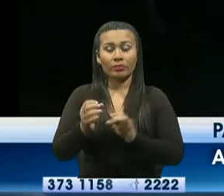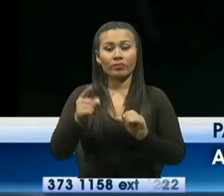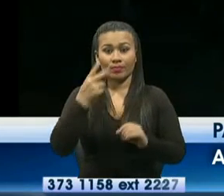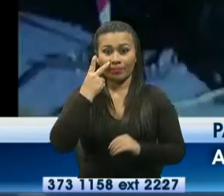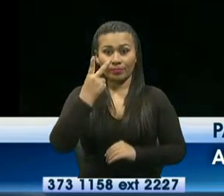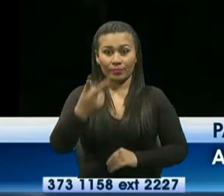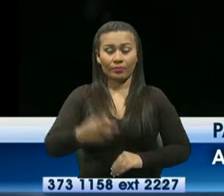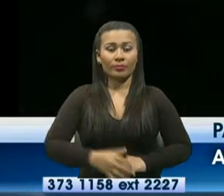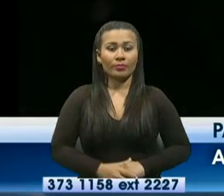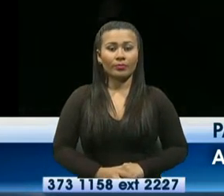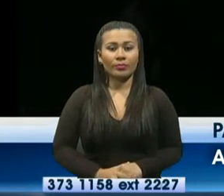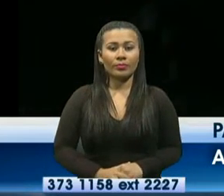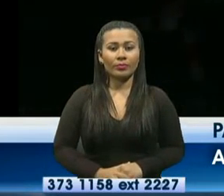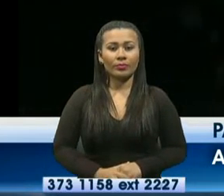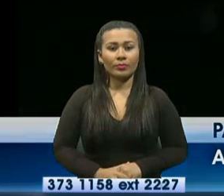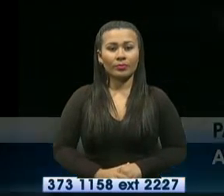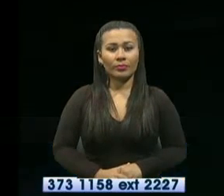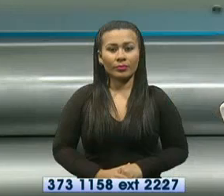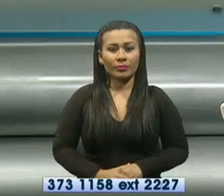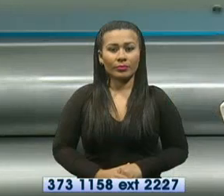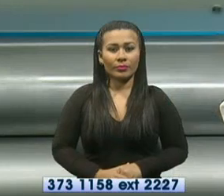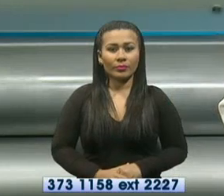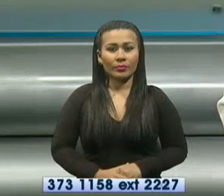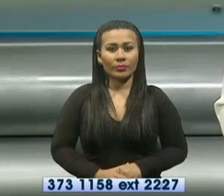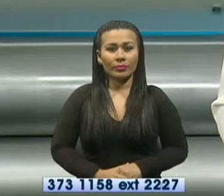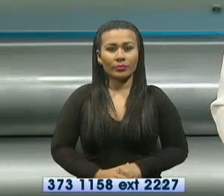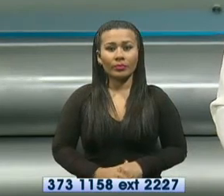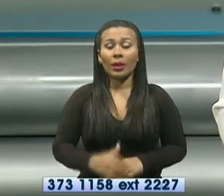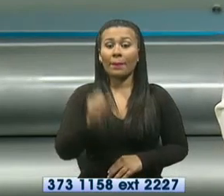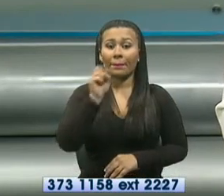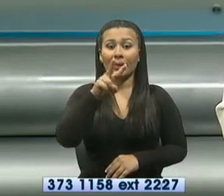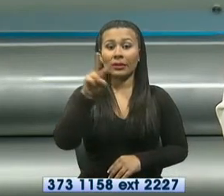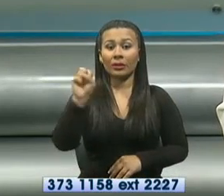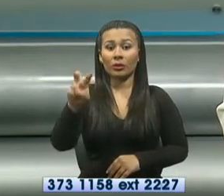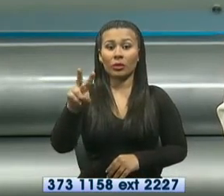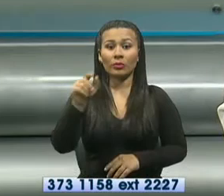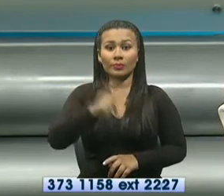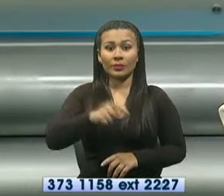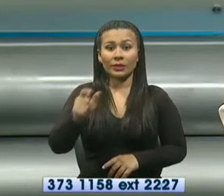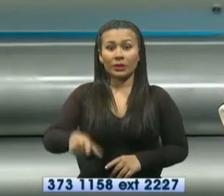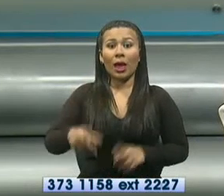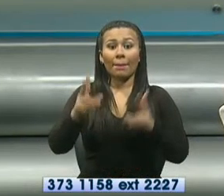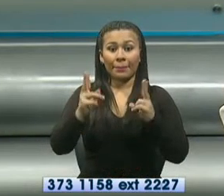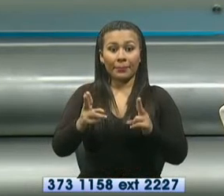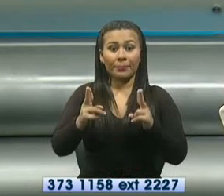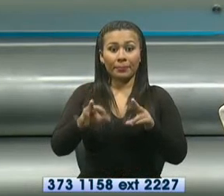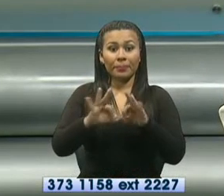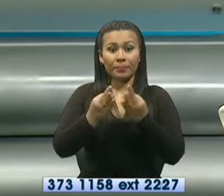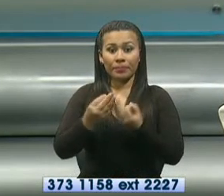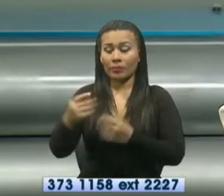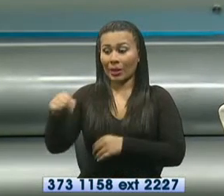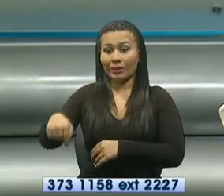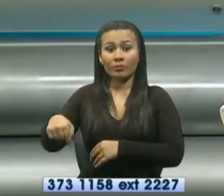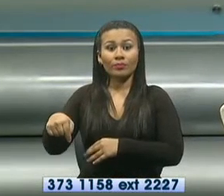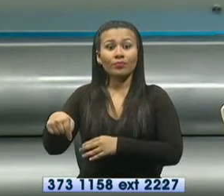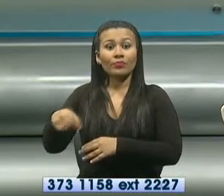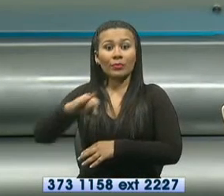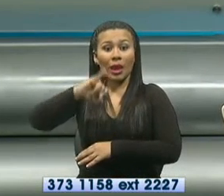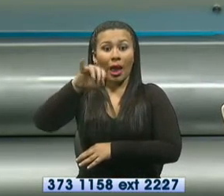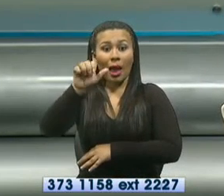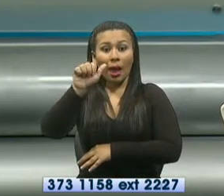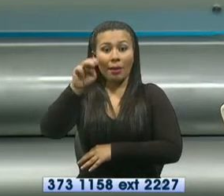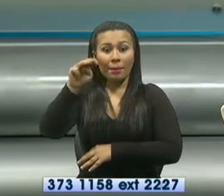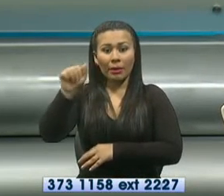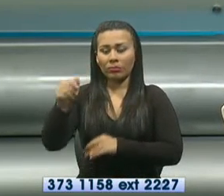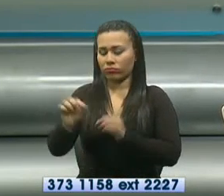Informó Ítalo Ruiz. 22 personas de una misma familia se desplazaron desde los cantones Jama y Manta